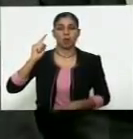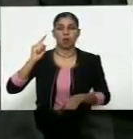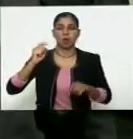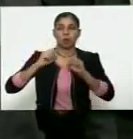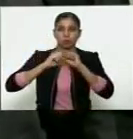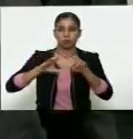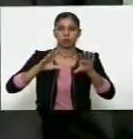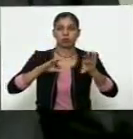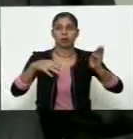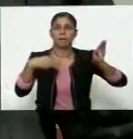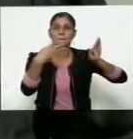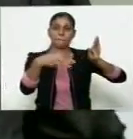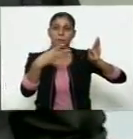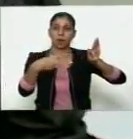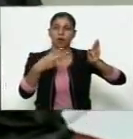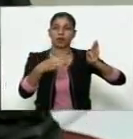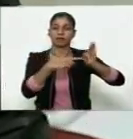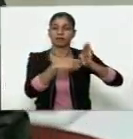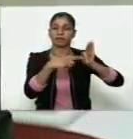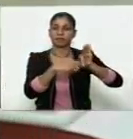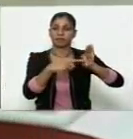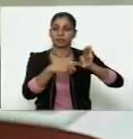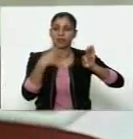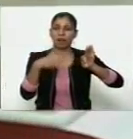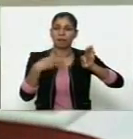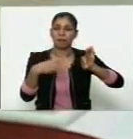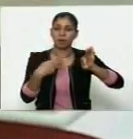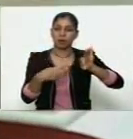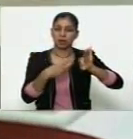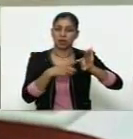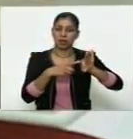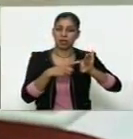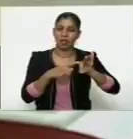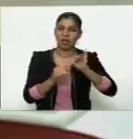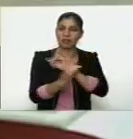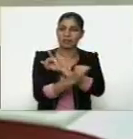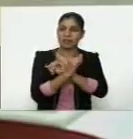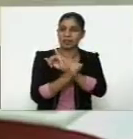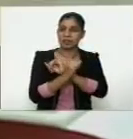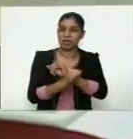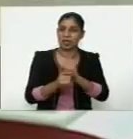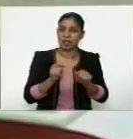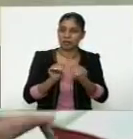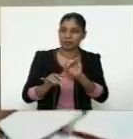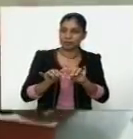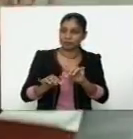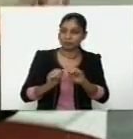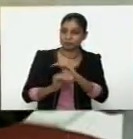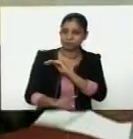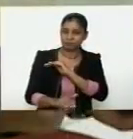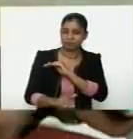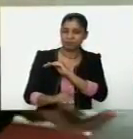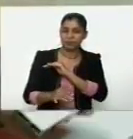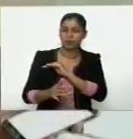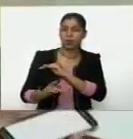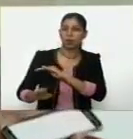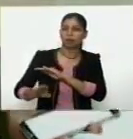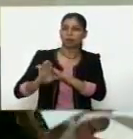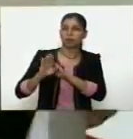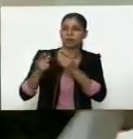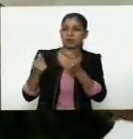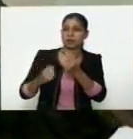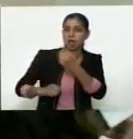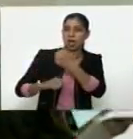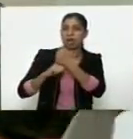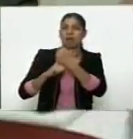moneda, un criptoactivo, una moneda digital con respaldo material. No